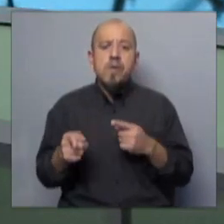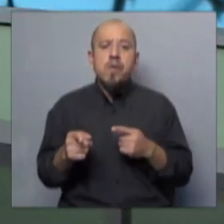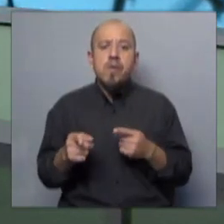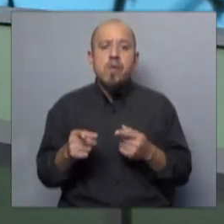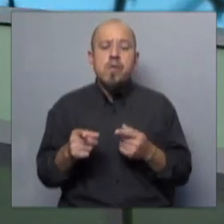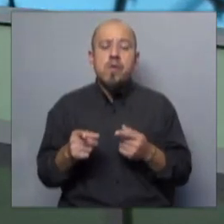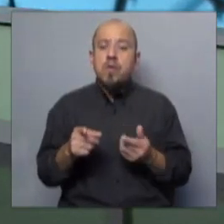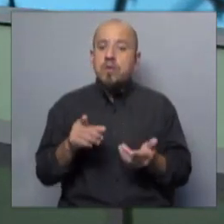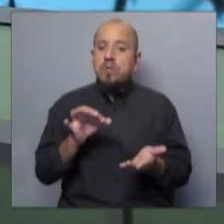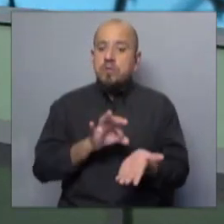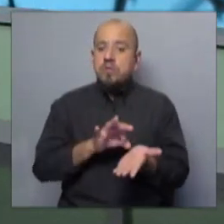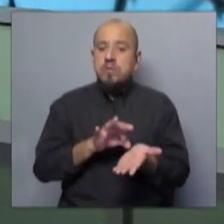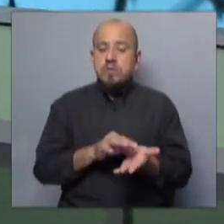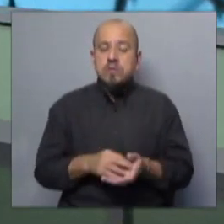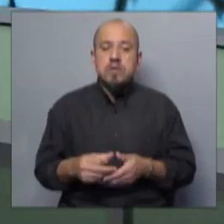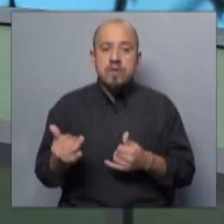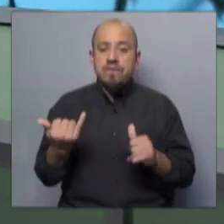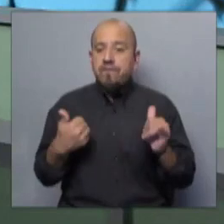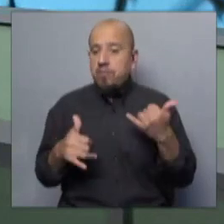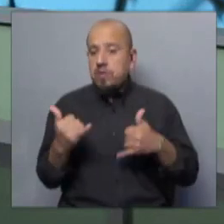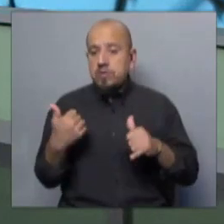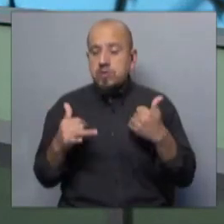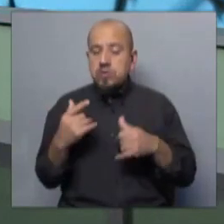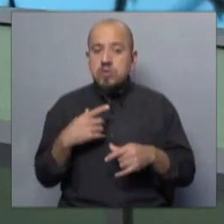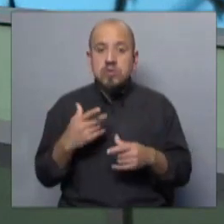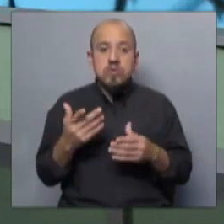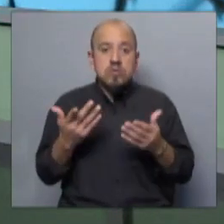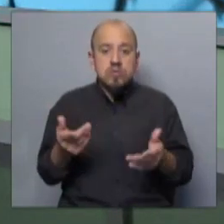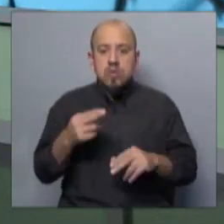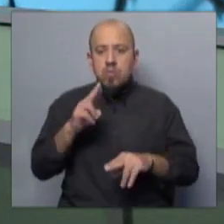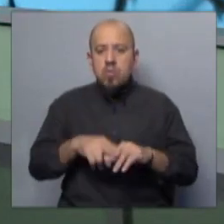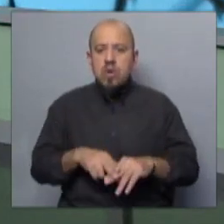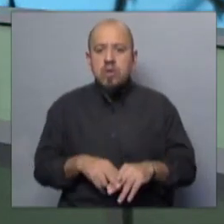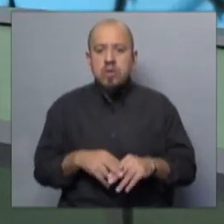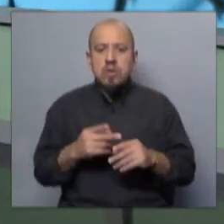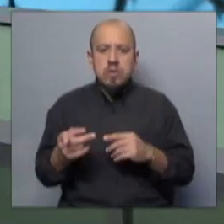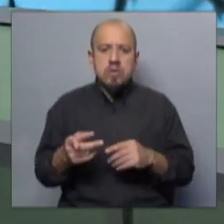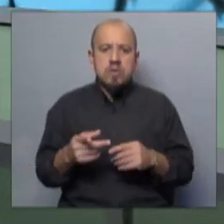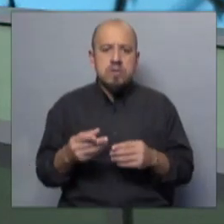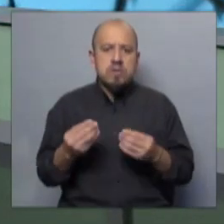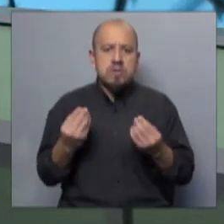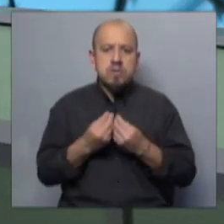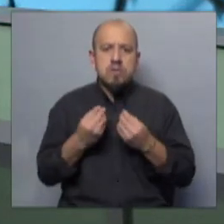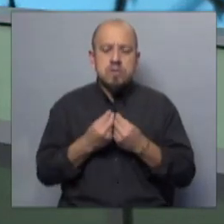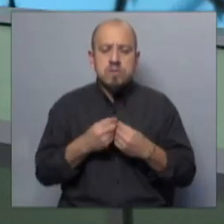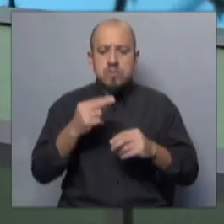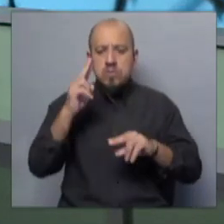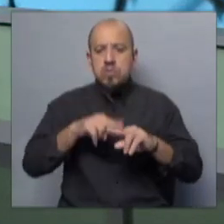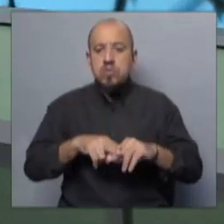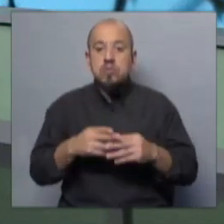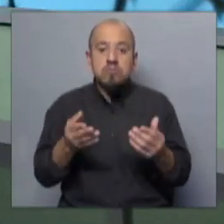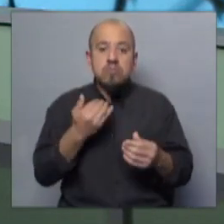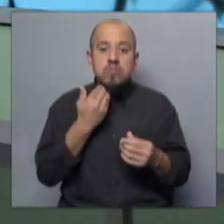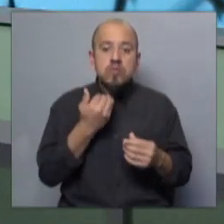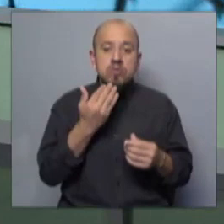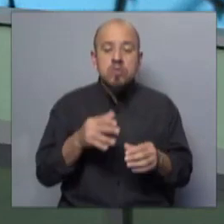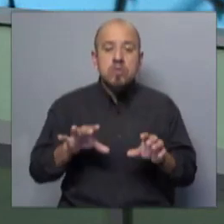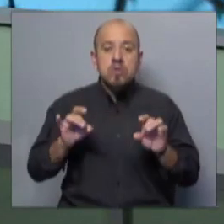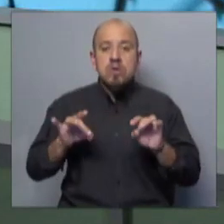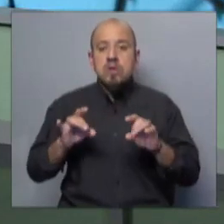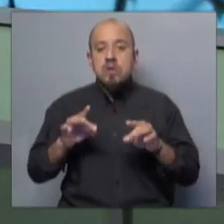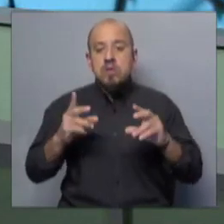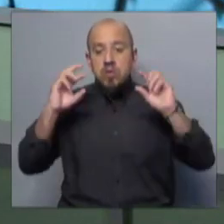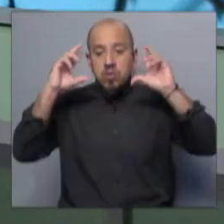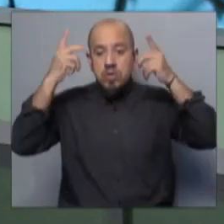de información sobre las muertes de las personas tienen que mejorar porque no puede ser que hay un número tan elevado de muertes que no se sepa si fueron naturales o